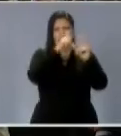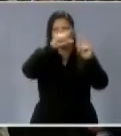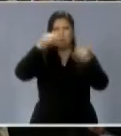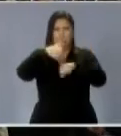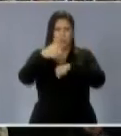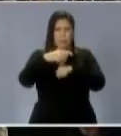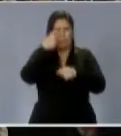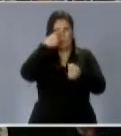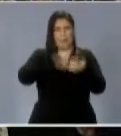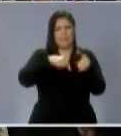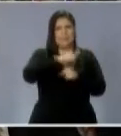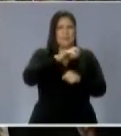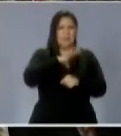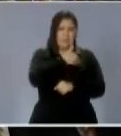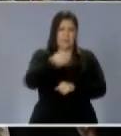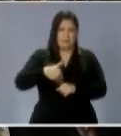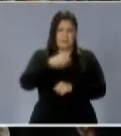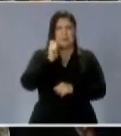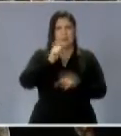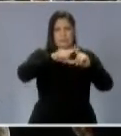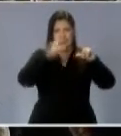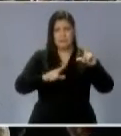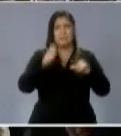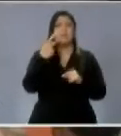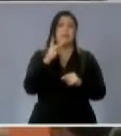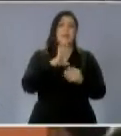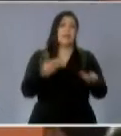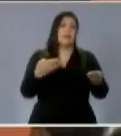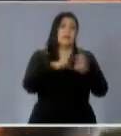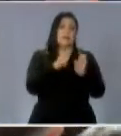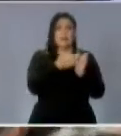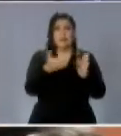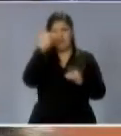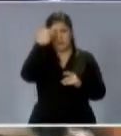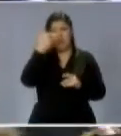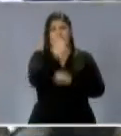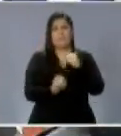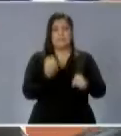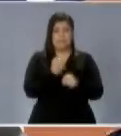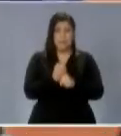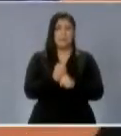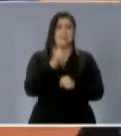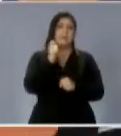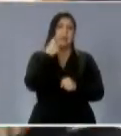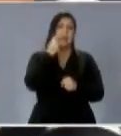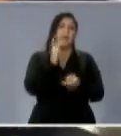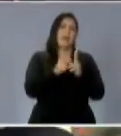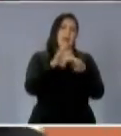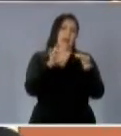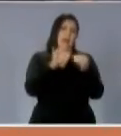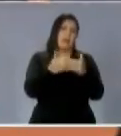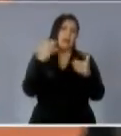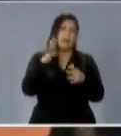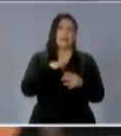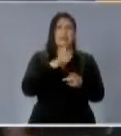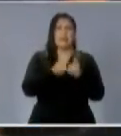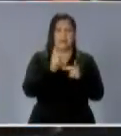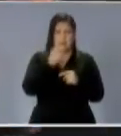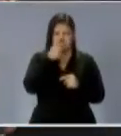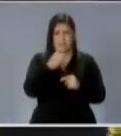aparición de otras que podríamos describir como mini organizaciones de delincuentes que los gobiernos locales, estatales